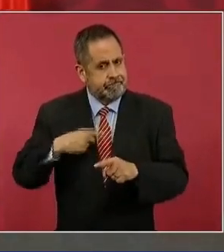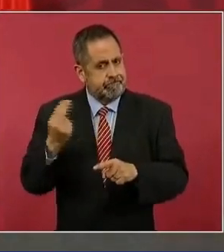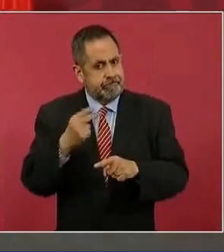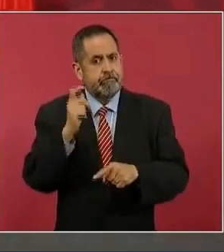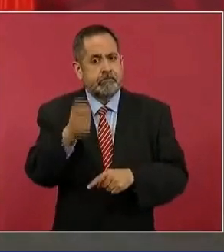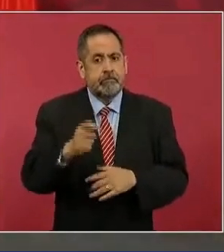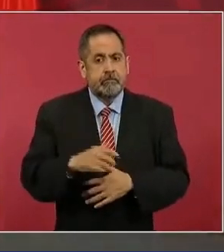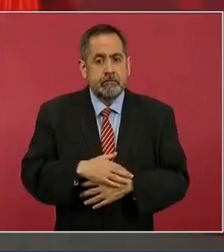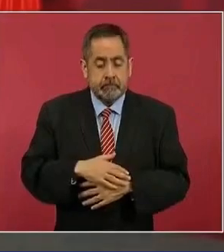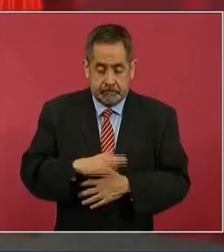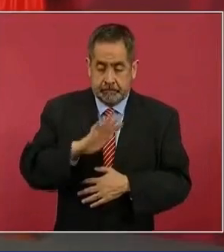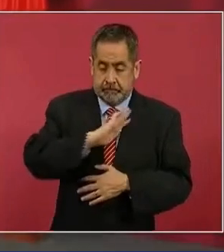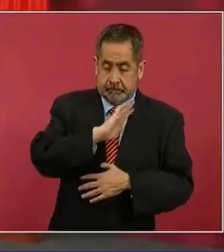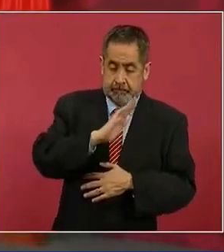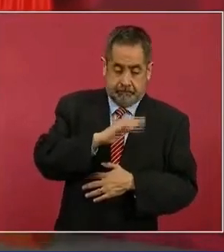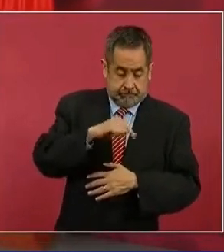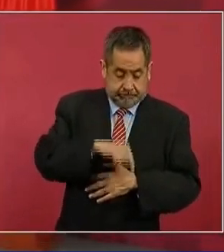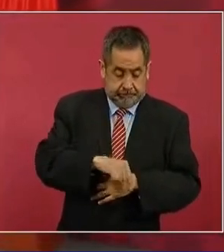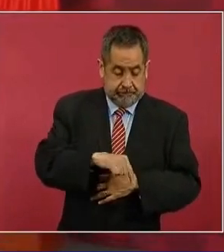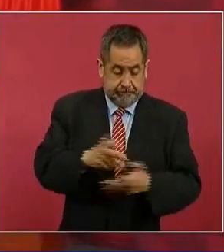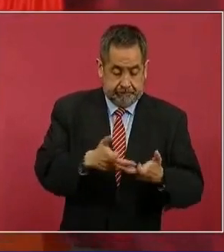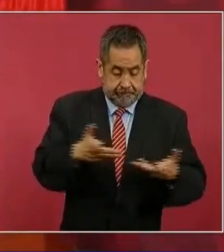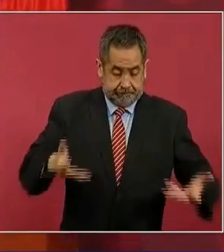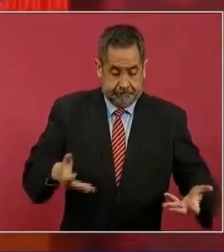México no es tierra de conquista.